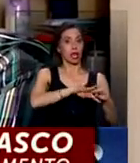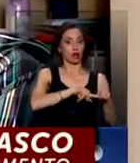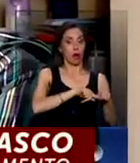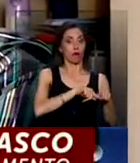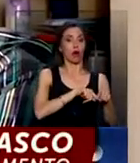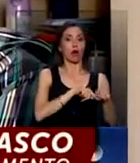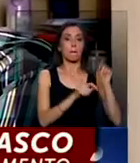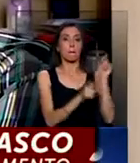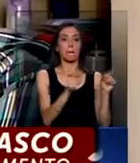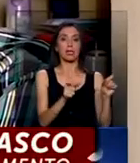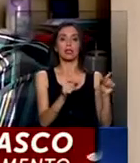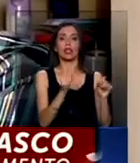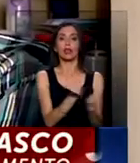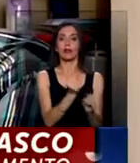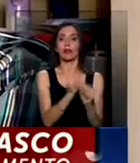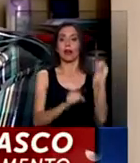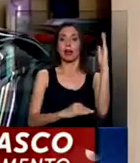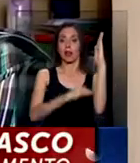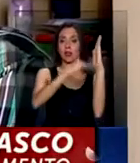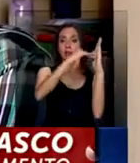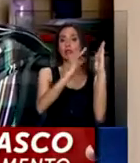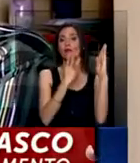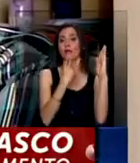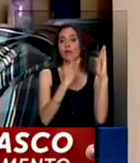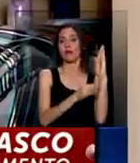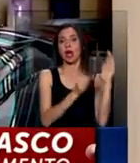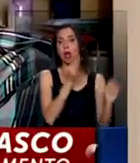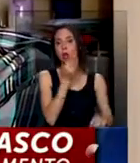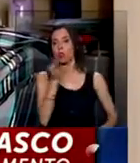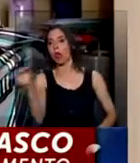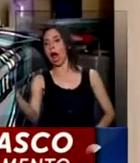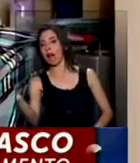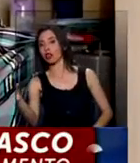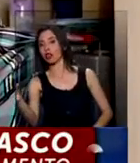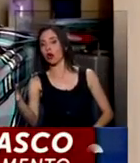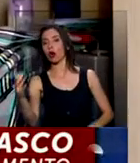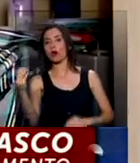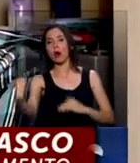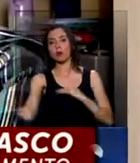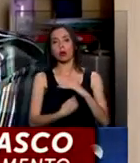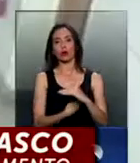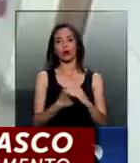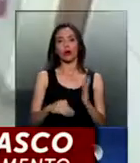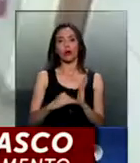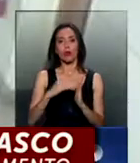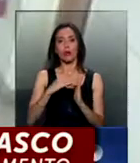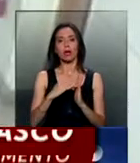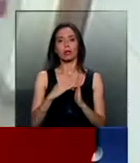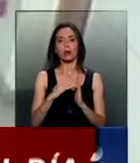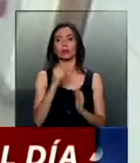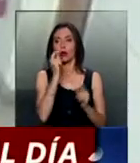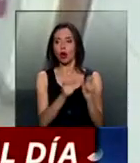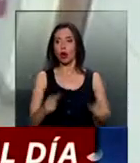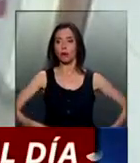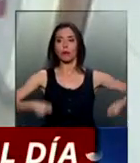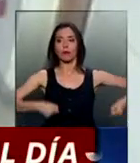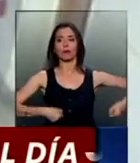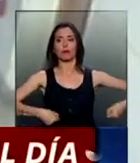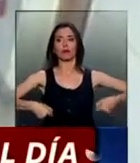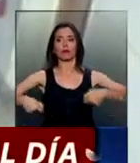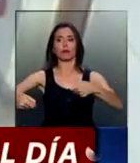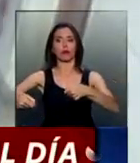dado gente del edificio, no lo sé, no puedo culpar, pero tiene que haber sido un dato porque entraron directamente a este departamento. Los hombres salen con los bolsos